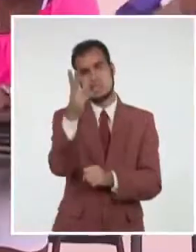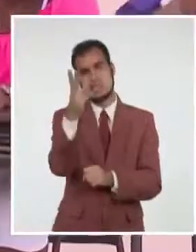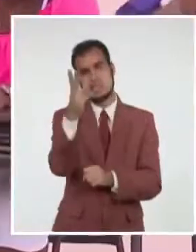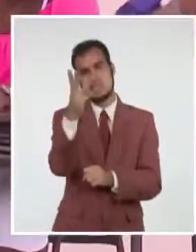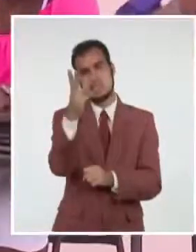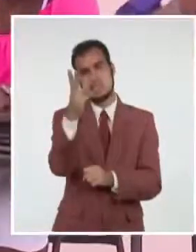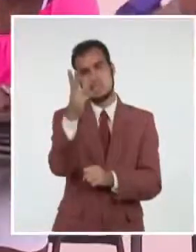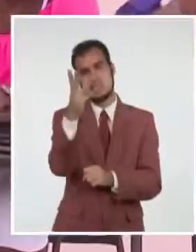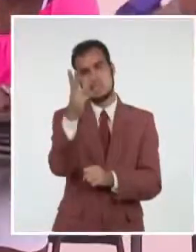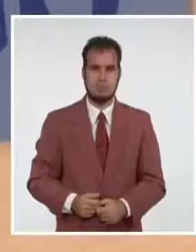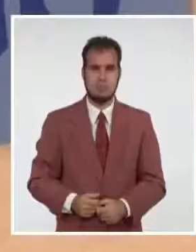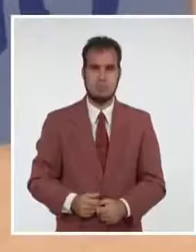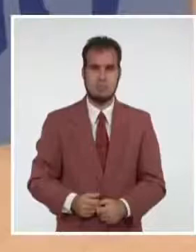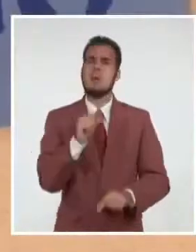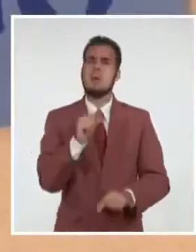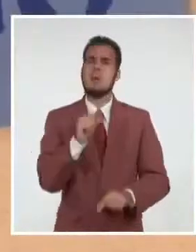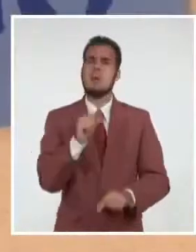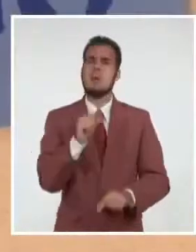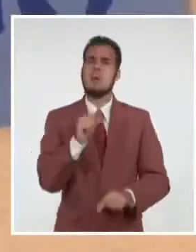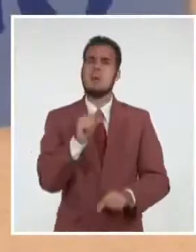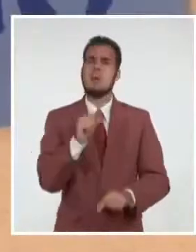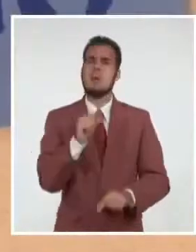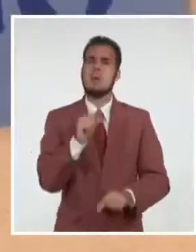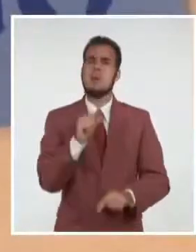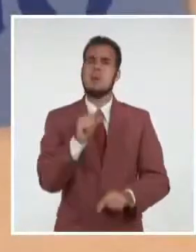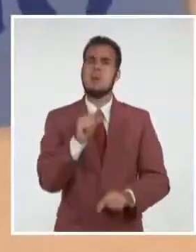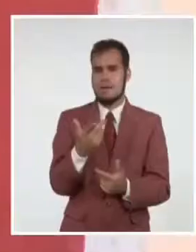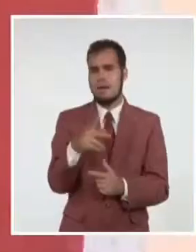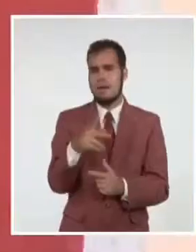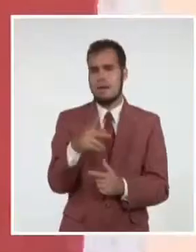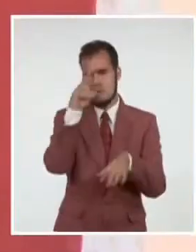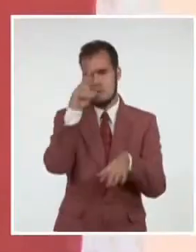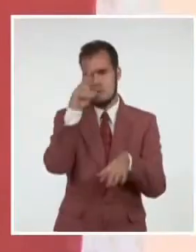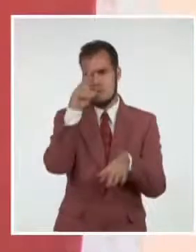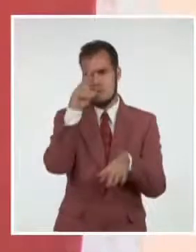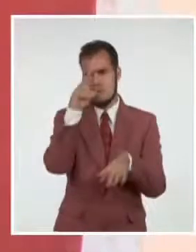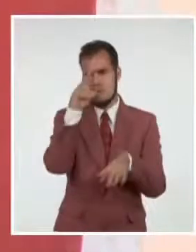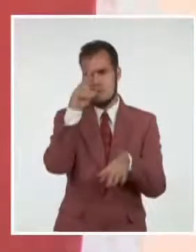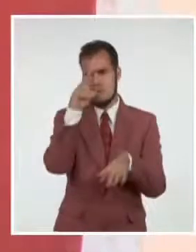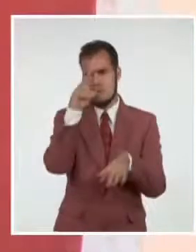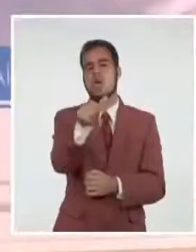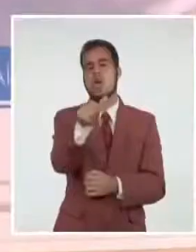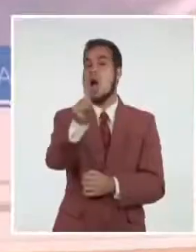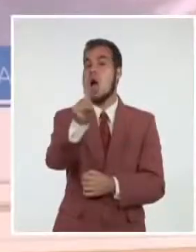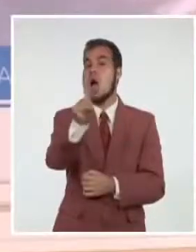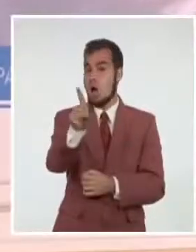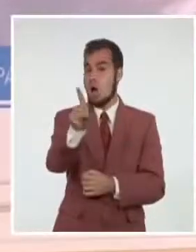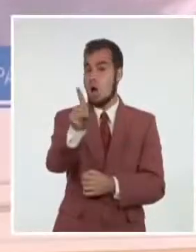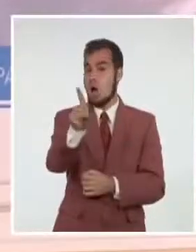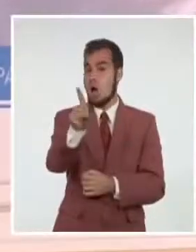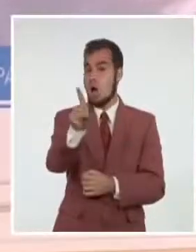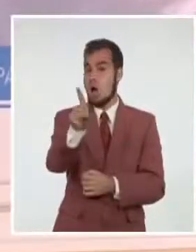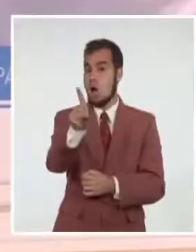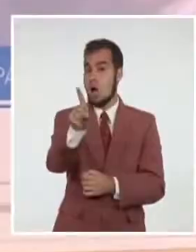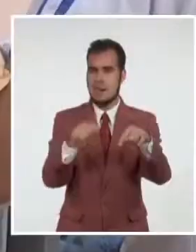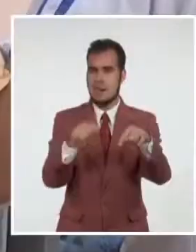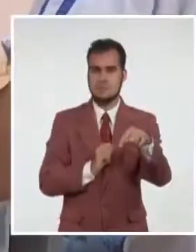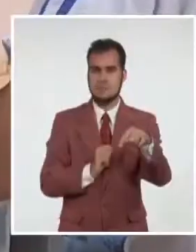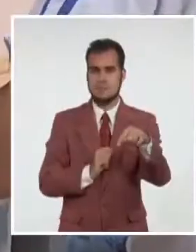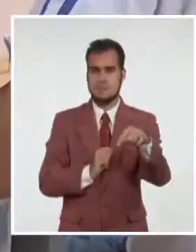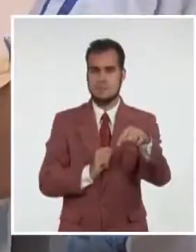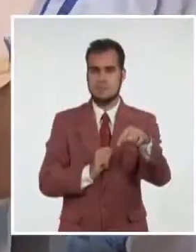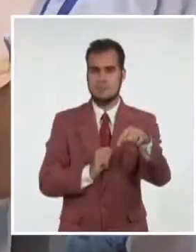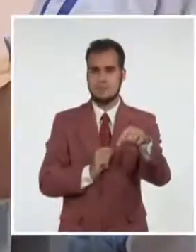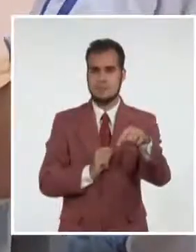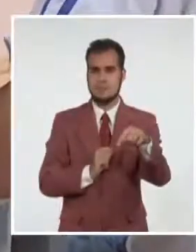en los consultorios 9, 10 y 18 del Policlínico Raúl Gómez García en el Consejo Popular Tamarindo debe